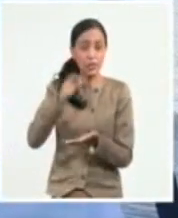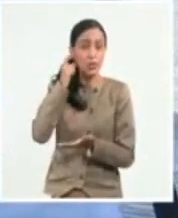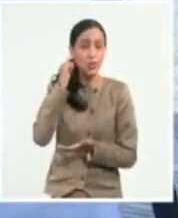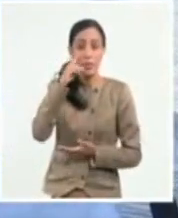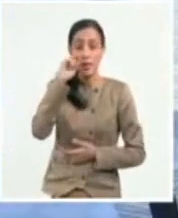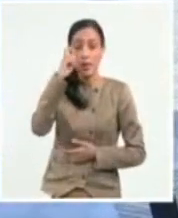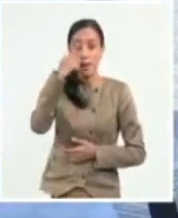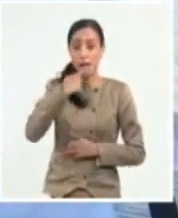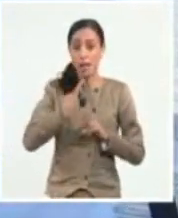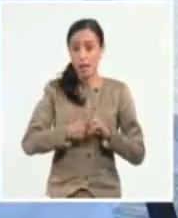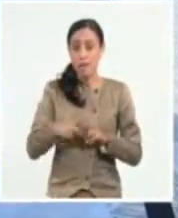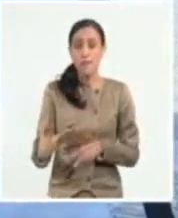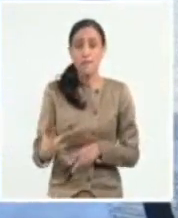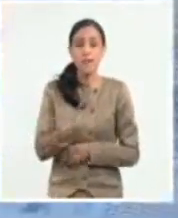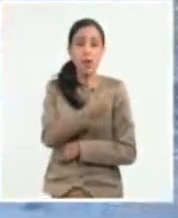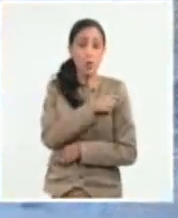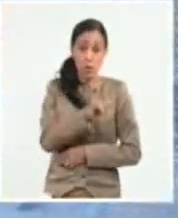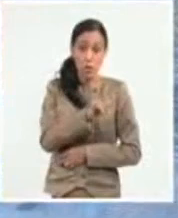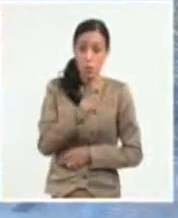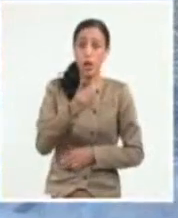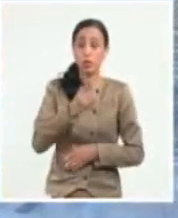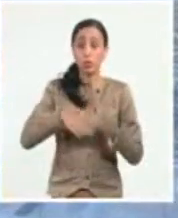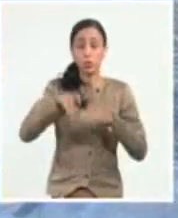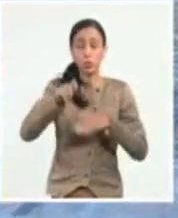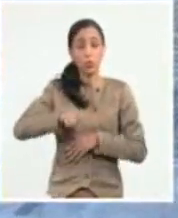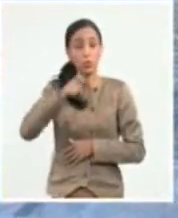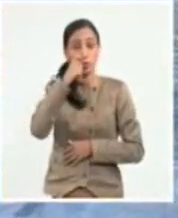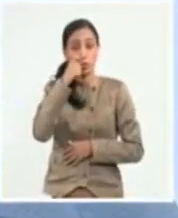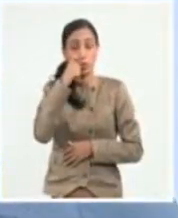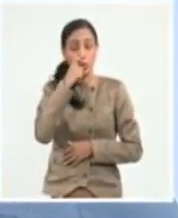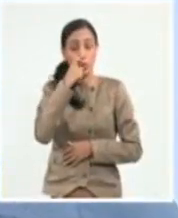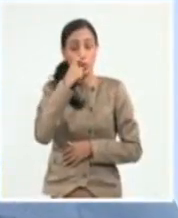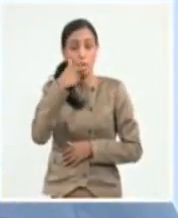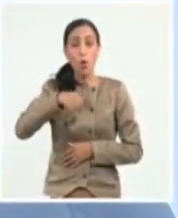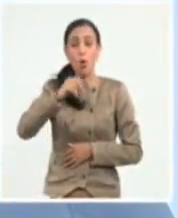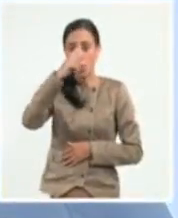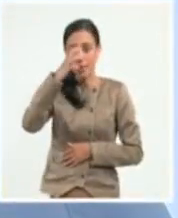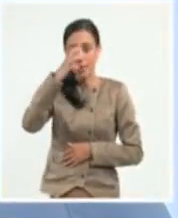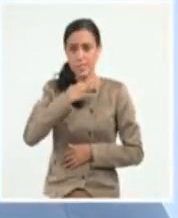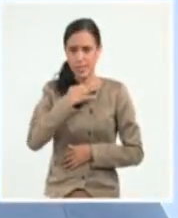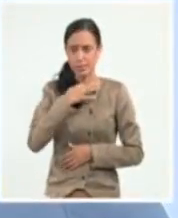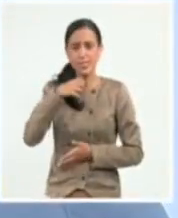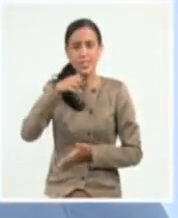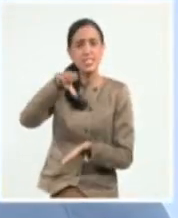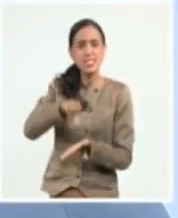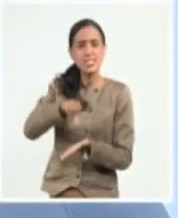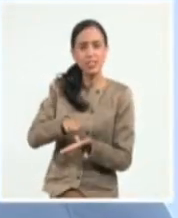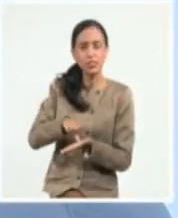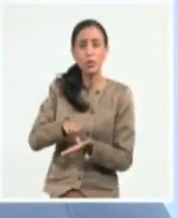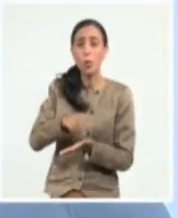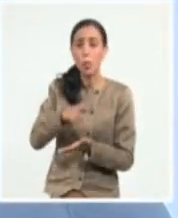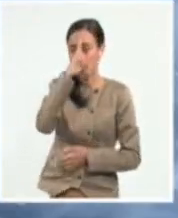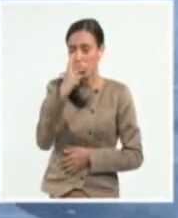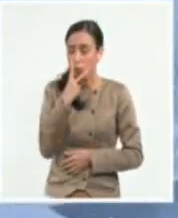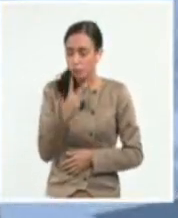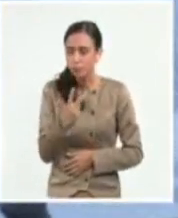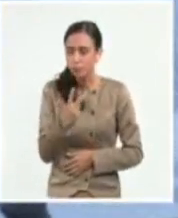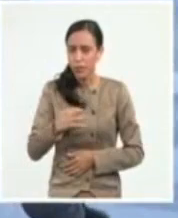vacunas y el también doctor o sea leer silva del instituto de oncología y radiobiología